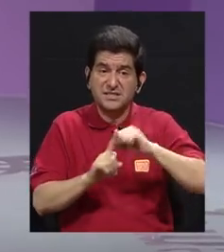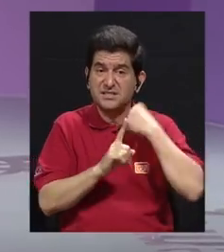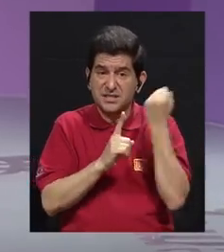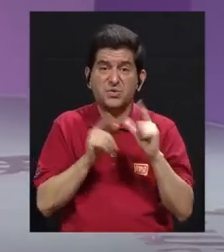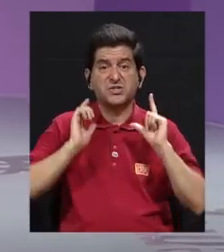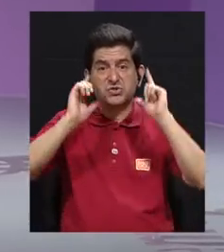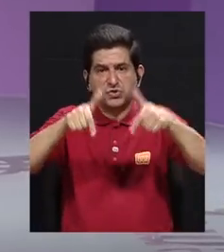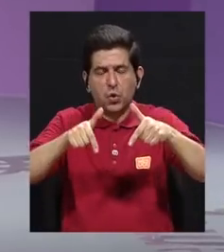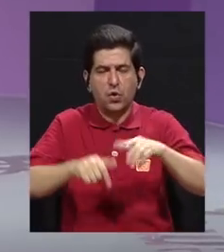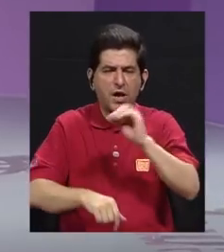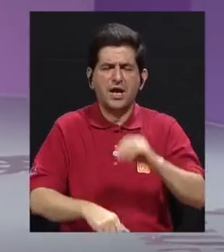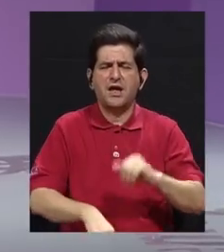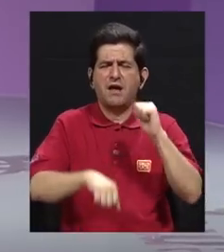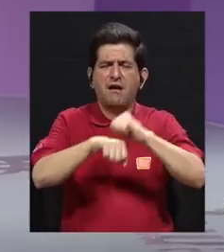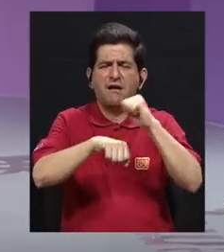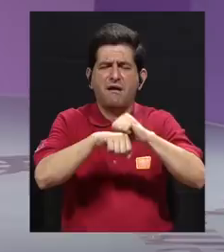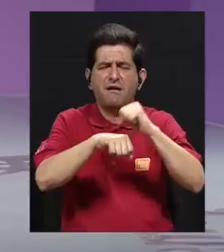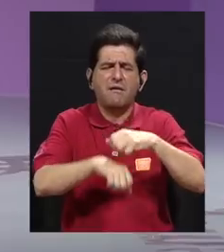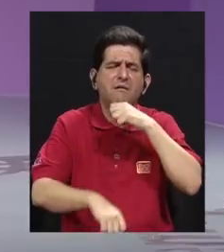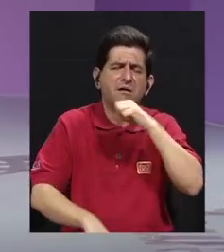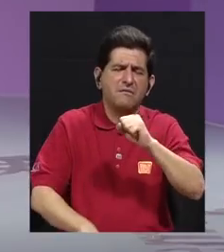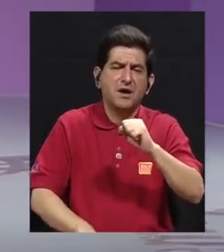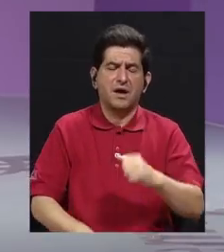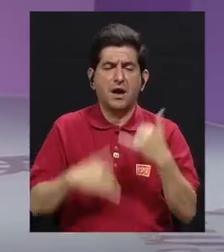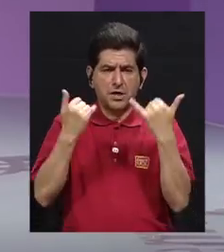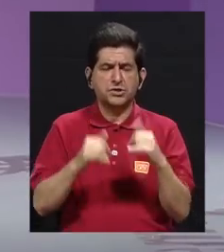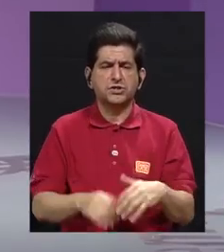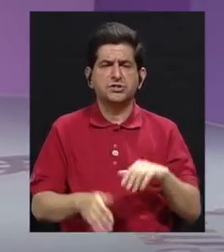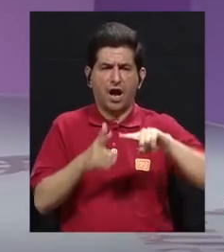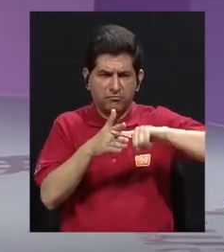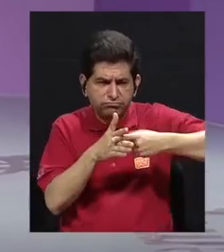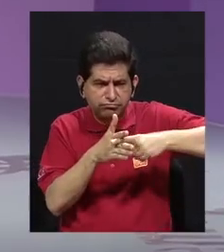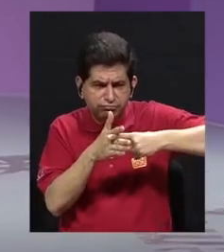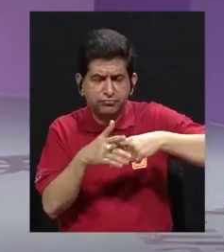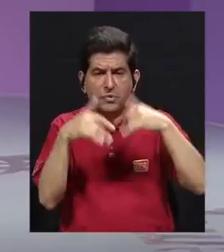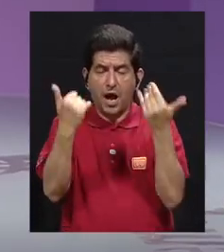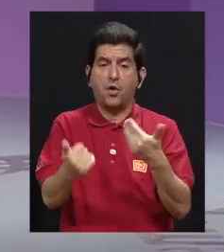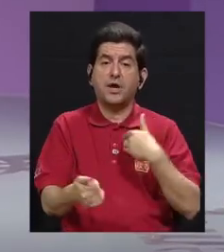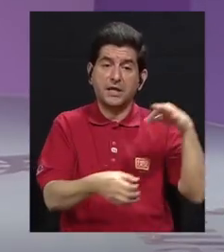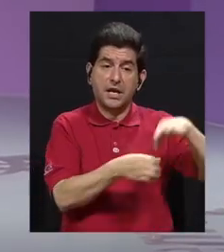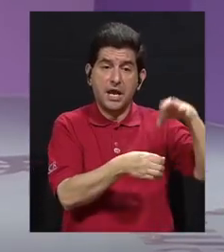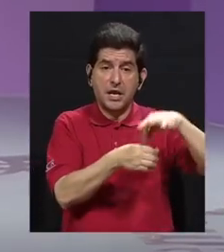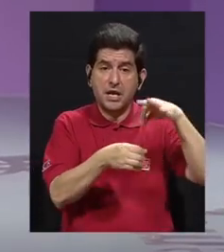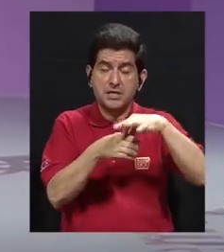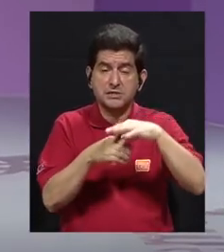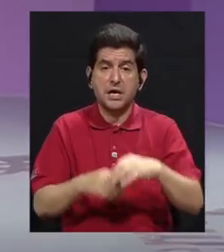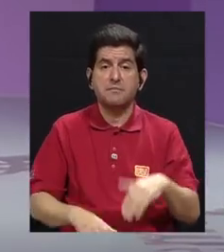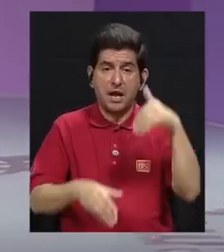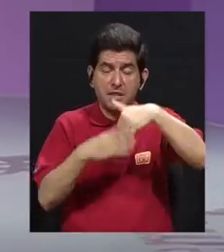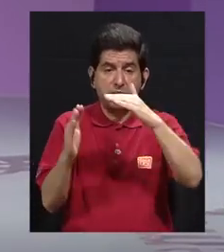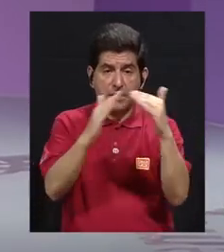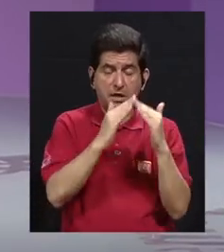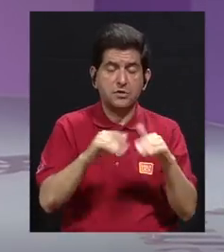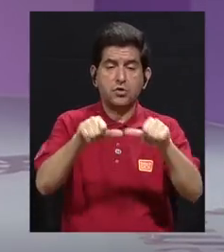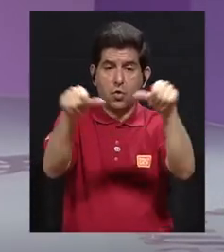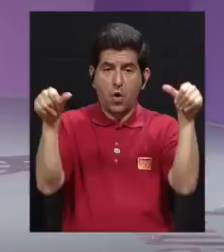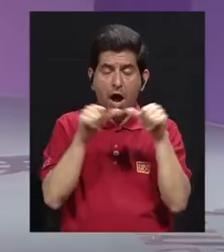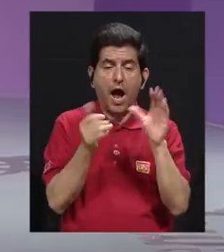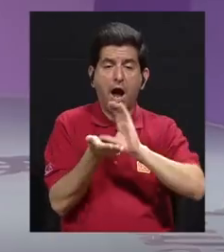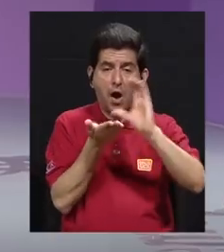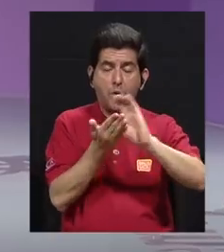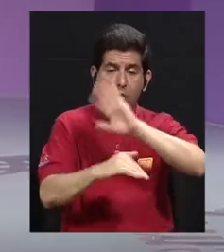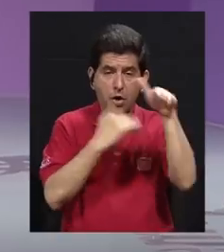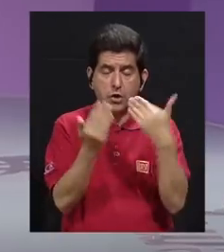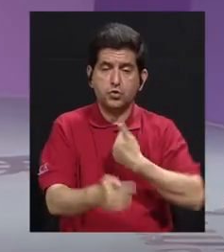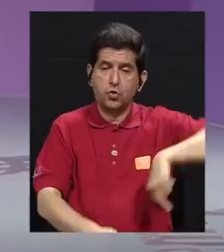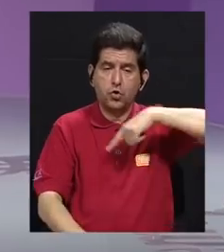basurero, prácticamente era un basural, y unas ruinas, y eso lo hemos rehabilitado, y hoy día tenemos huertos urbanos,